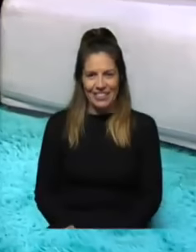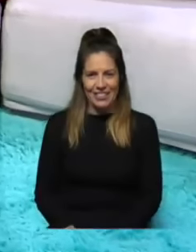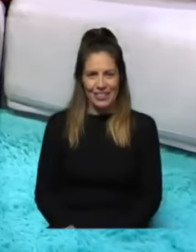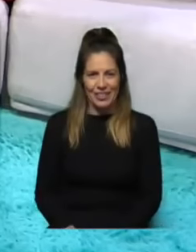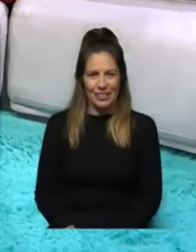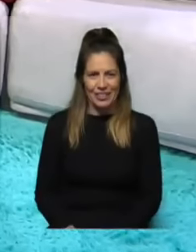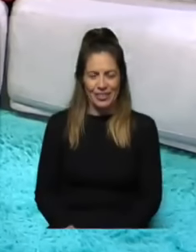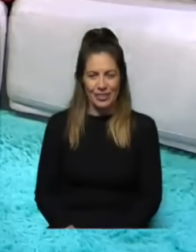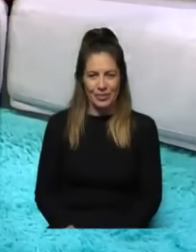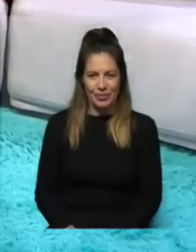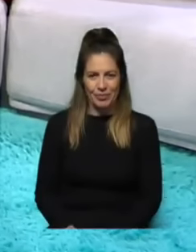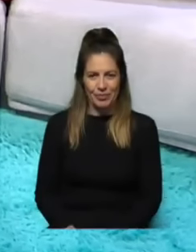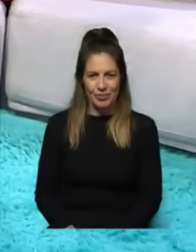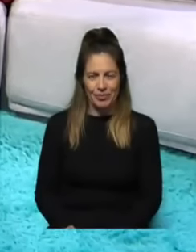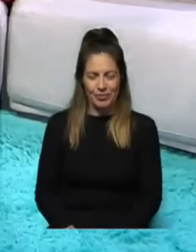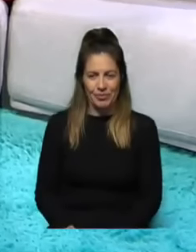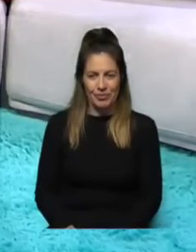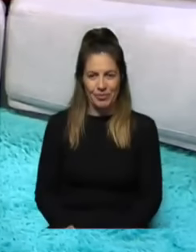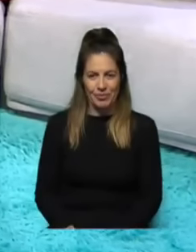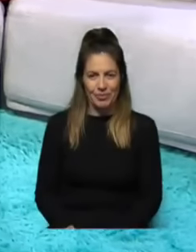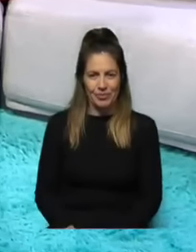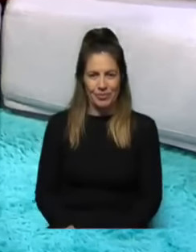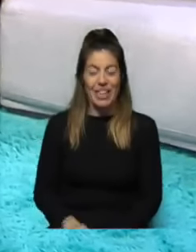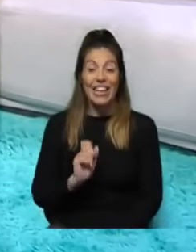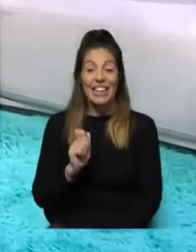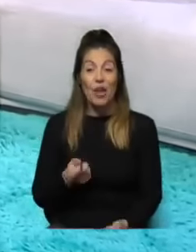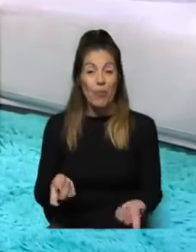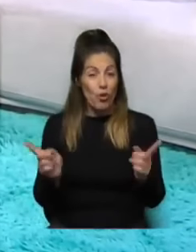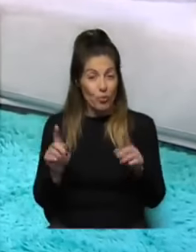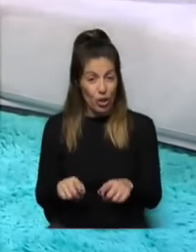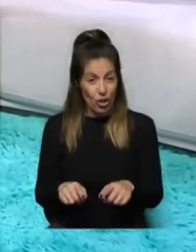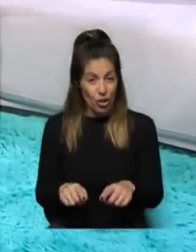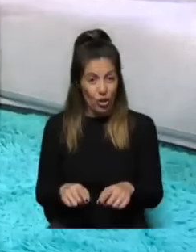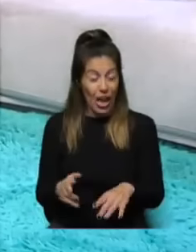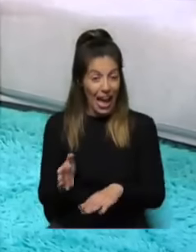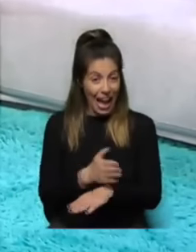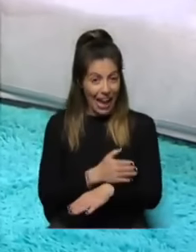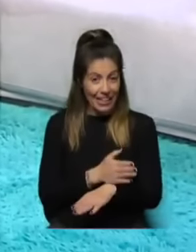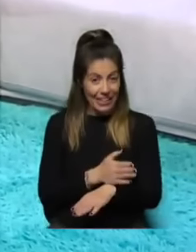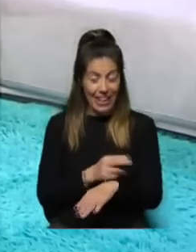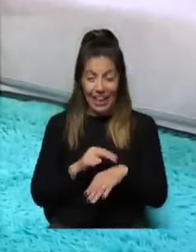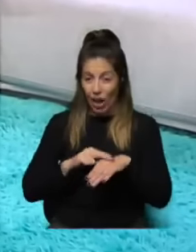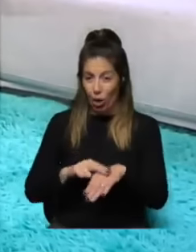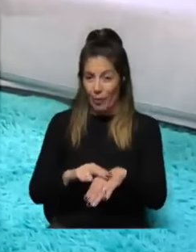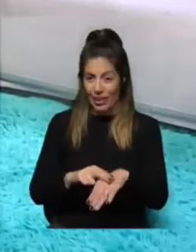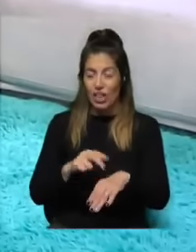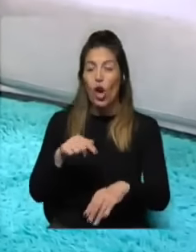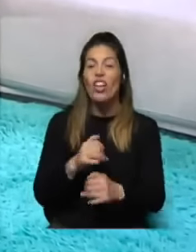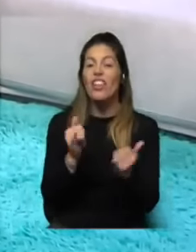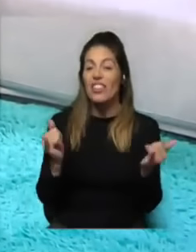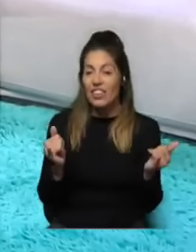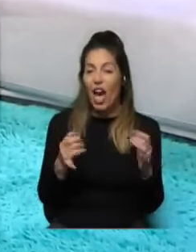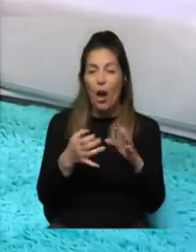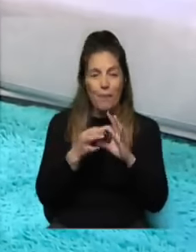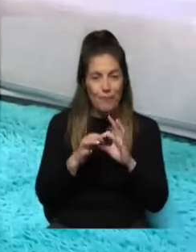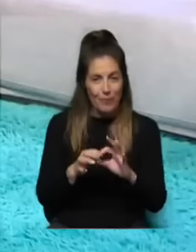¿Quién volvió? ¿Quién volvió? No, antes de eso tengo que recomendarte, porque ¿qué día es hoy? Hoy es